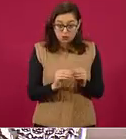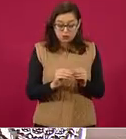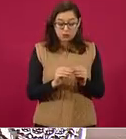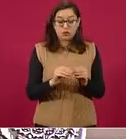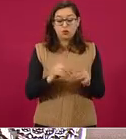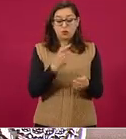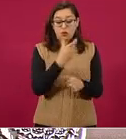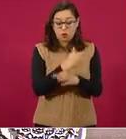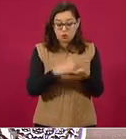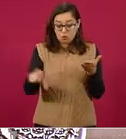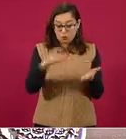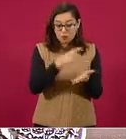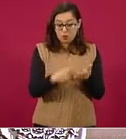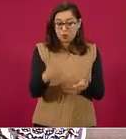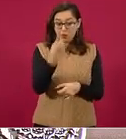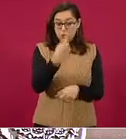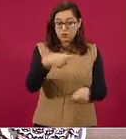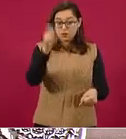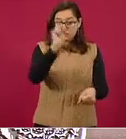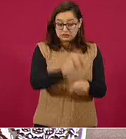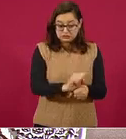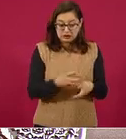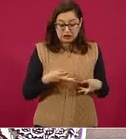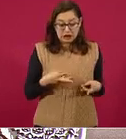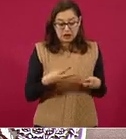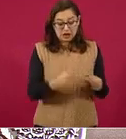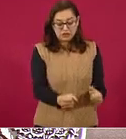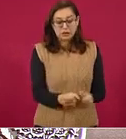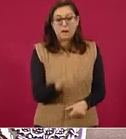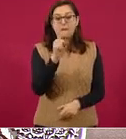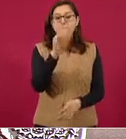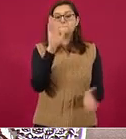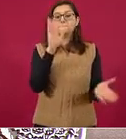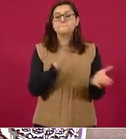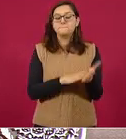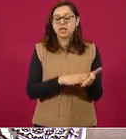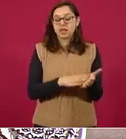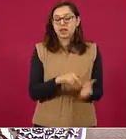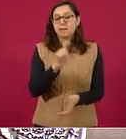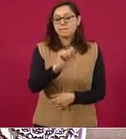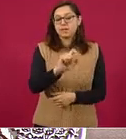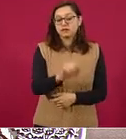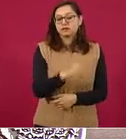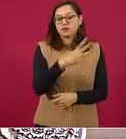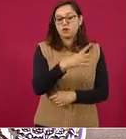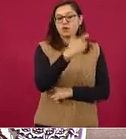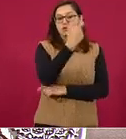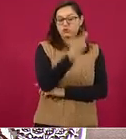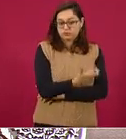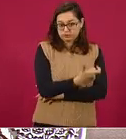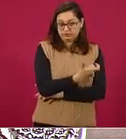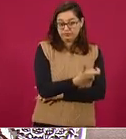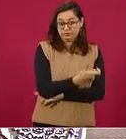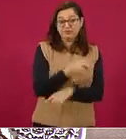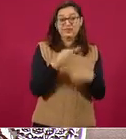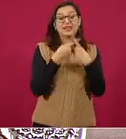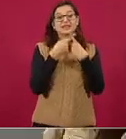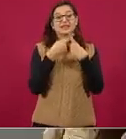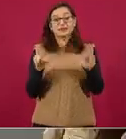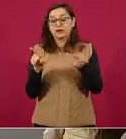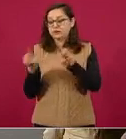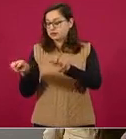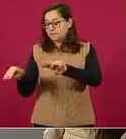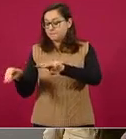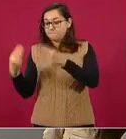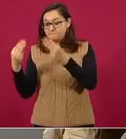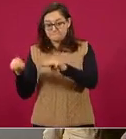semana, que es con lo cual puede vivir bien una familia de cuatro personas. La central de abasto sigue siendo la